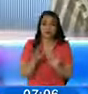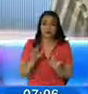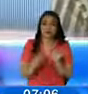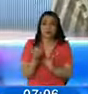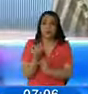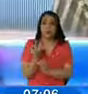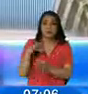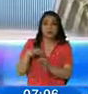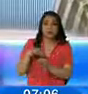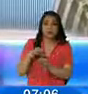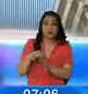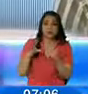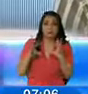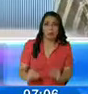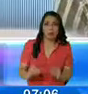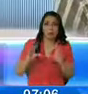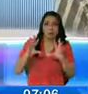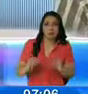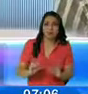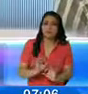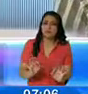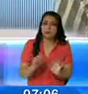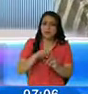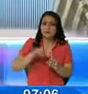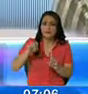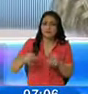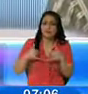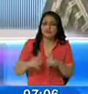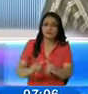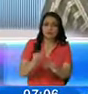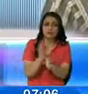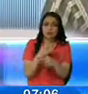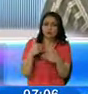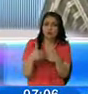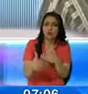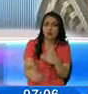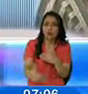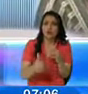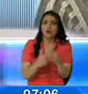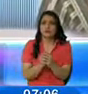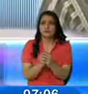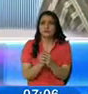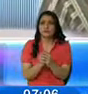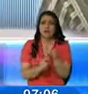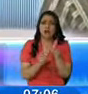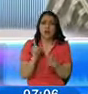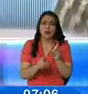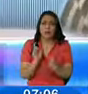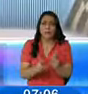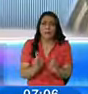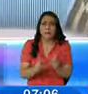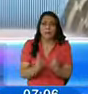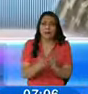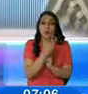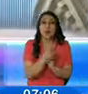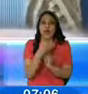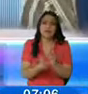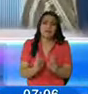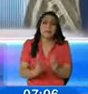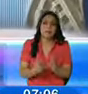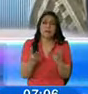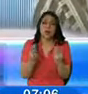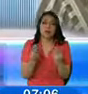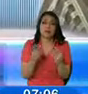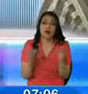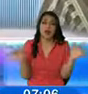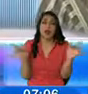sufrió ninguna caída o sea el sistema funcionó Obviamente con temas de de concurrencia al tema de la página web este